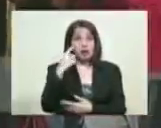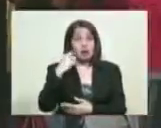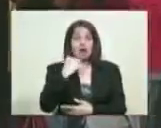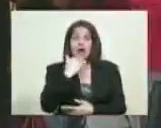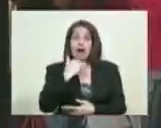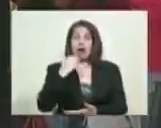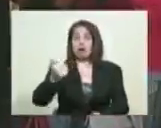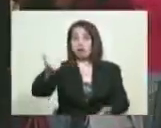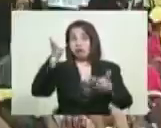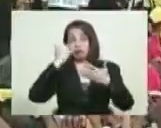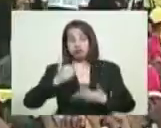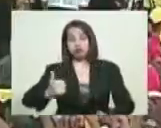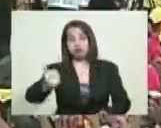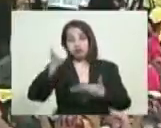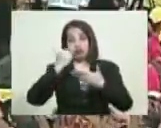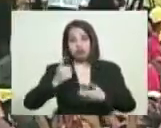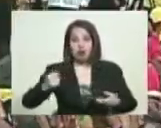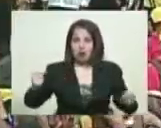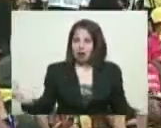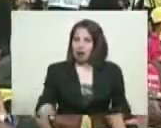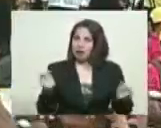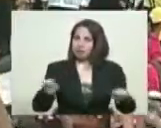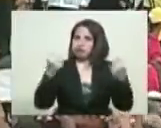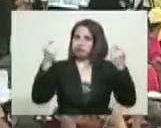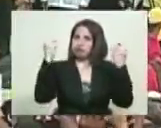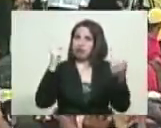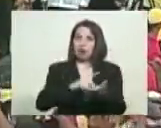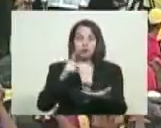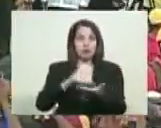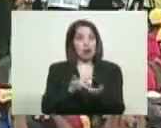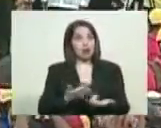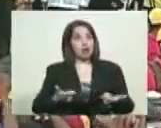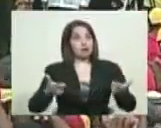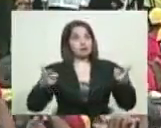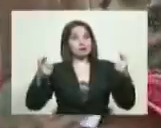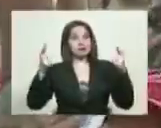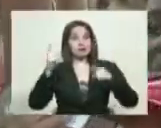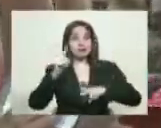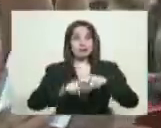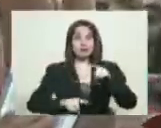para estimular la participación, la libertad, la democracia.